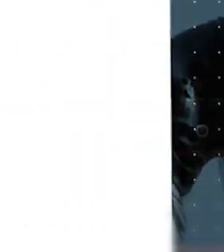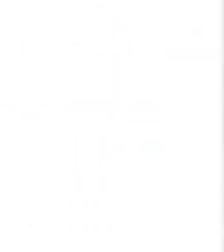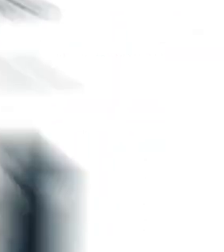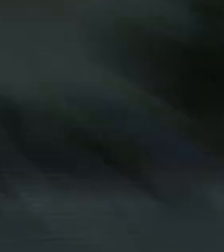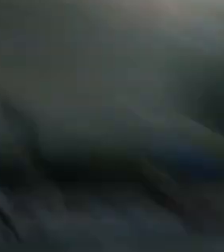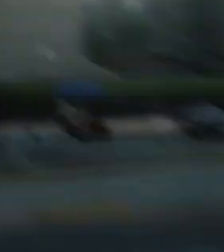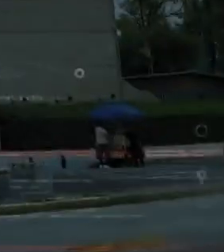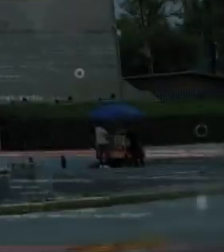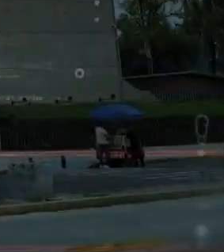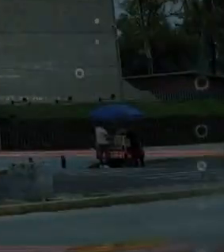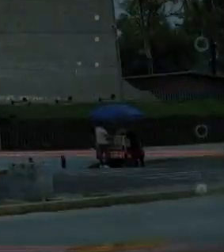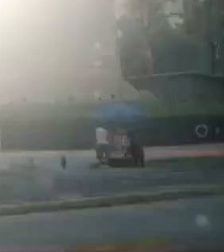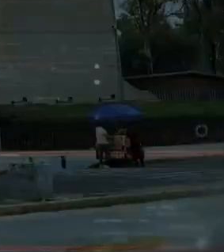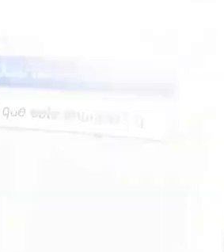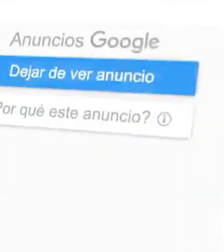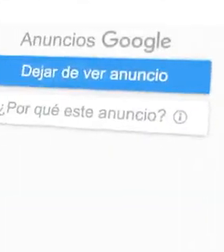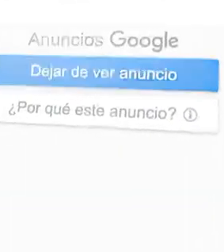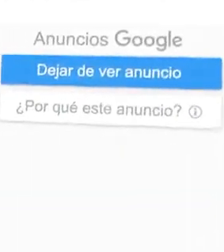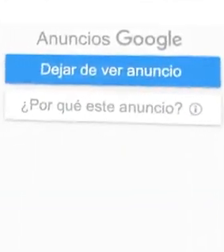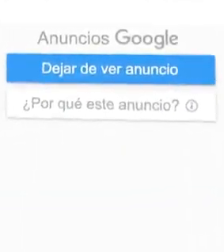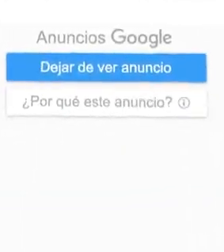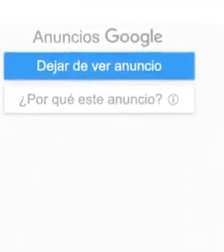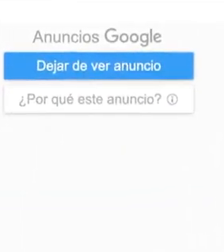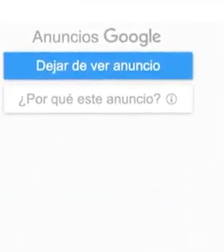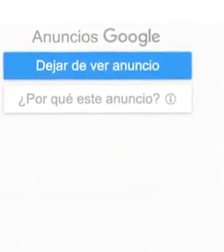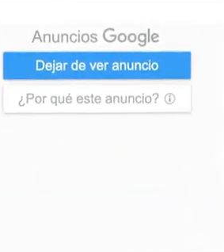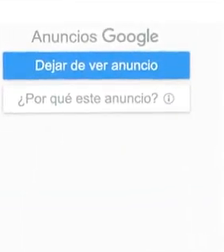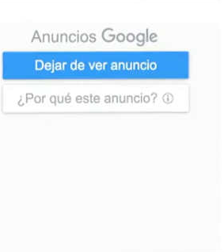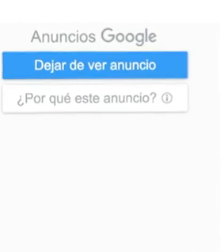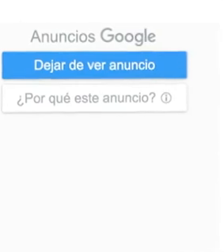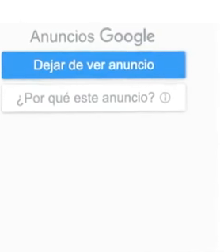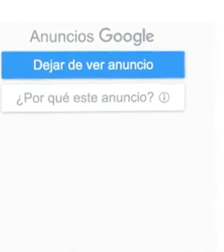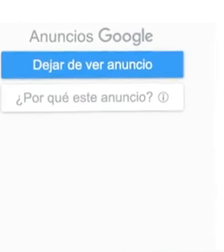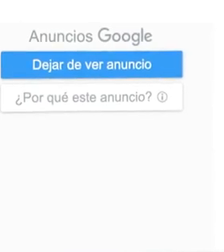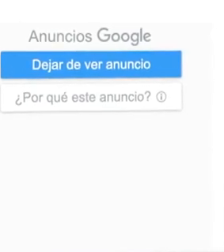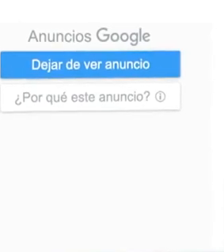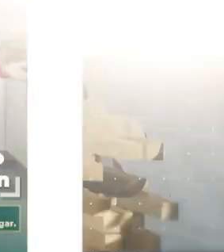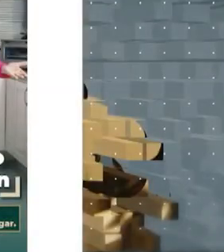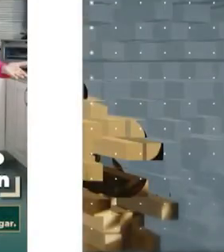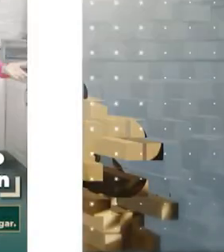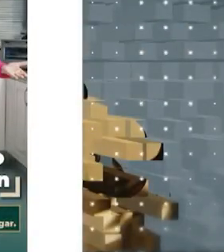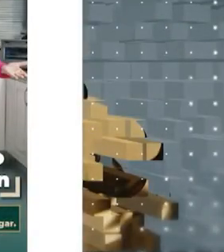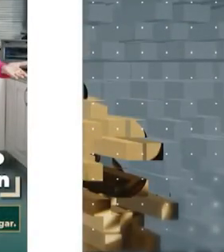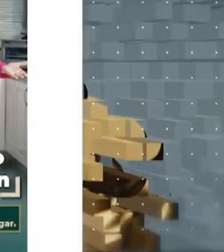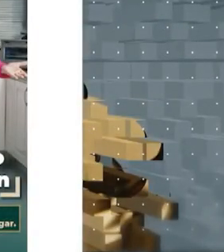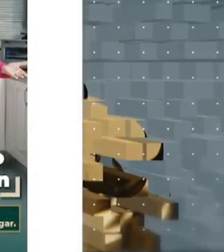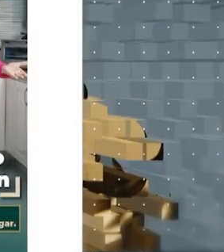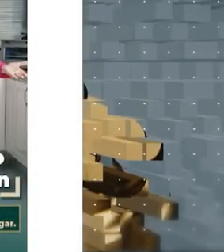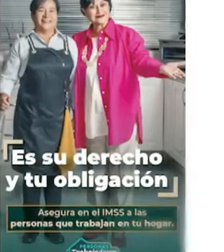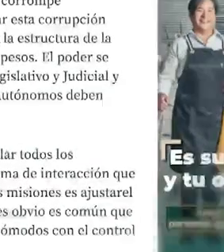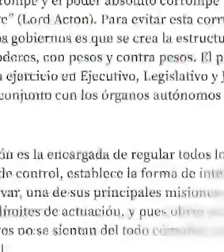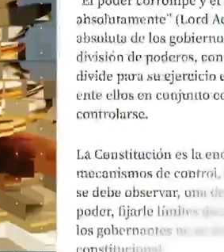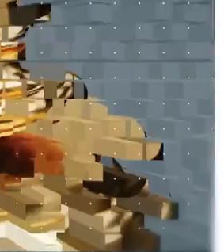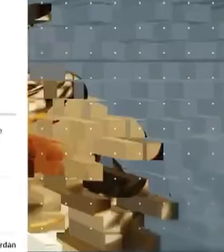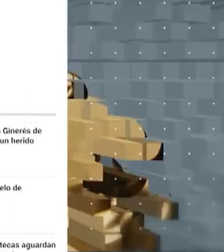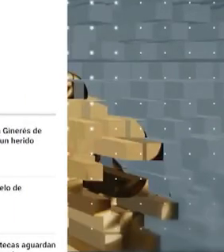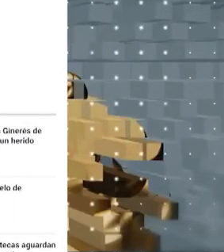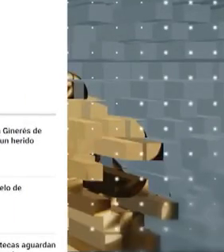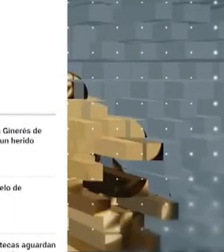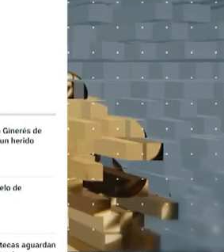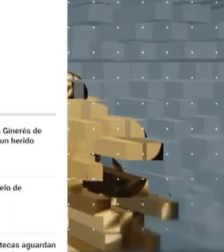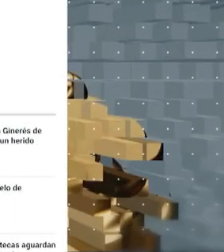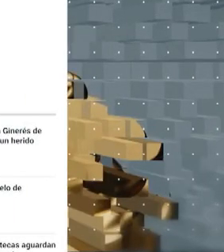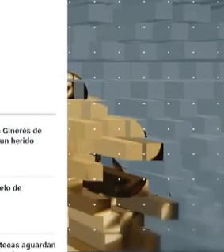recursos. 1. Falso que se disminuye la operatividad del Poder Judicial. La iniciativa no disminuye